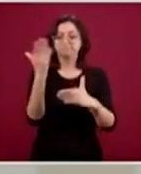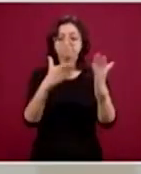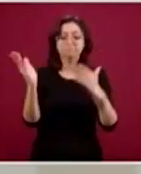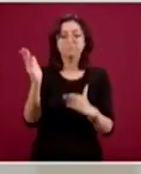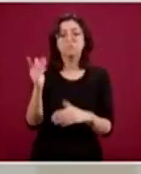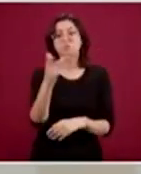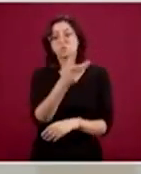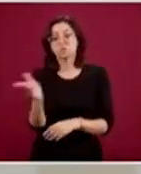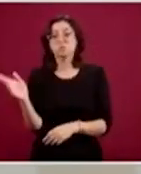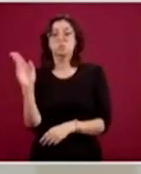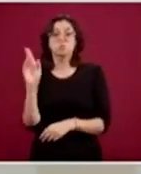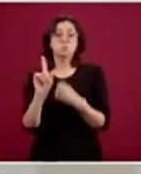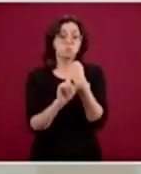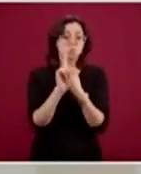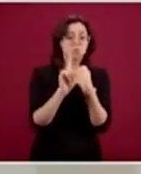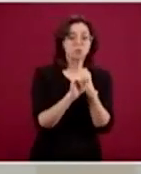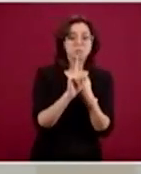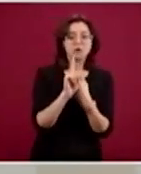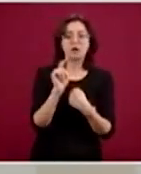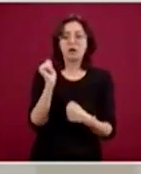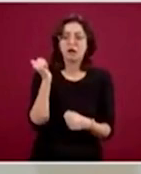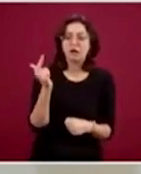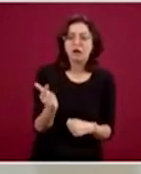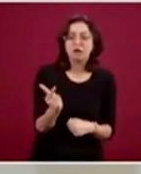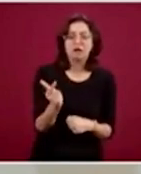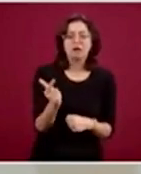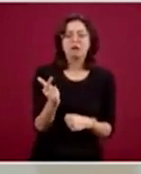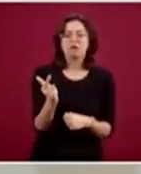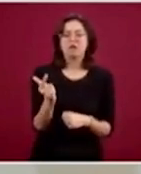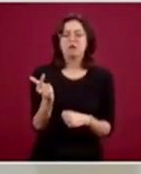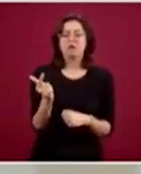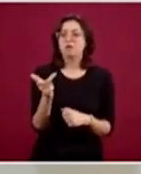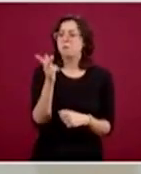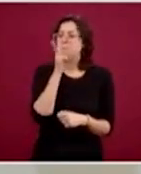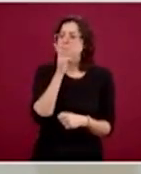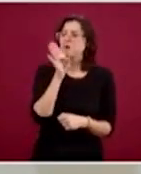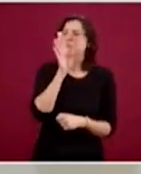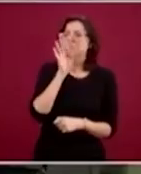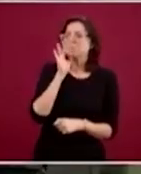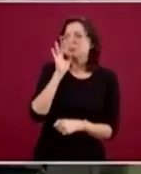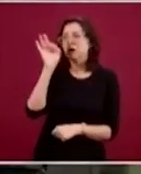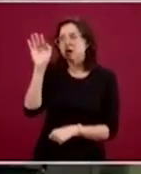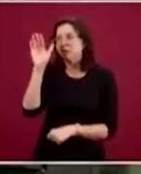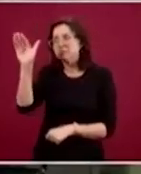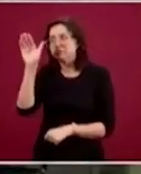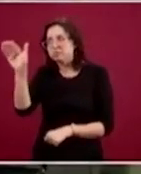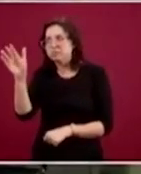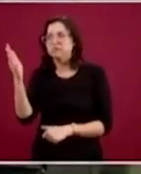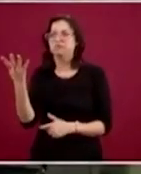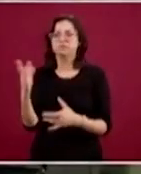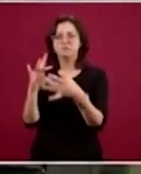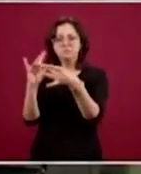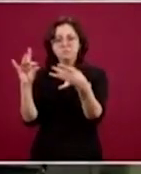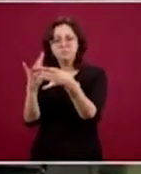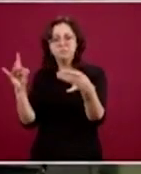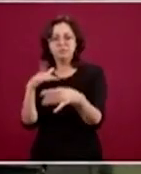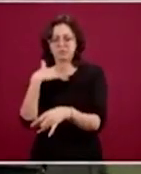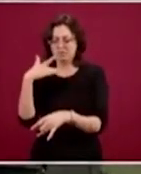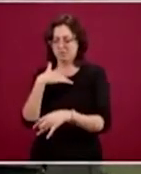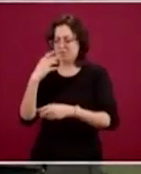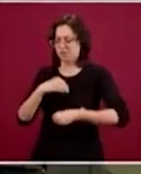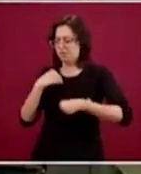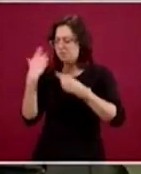tiene un problema, por favor, coméntenlo con sus padres, con los adultos que están en casa, expresen sus